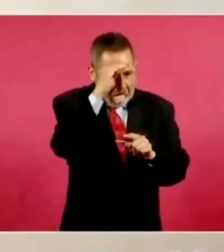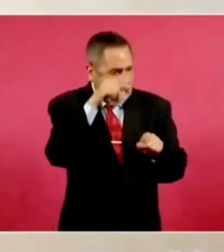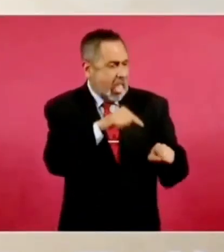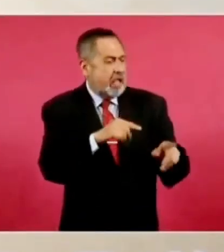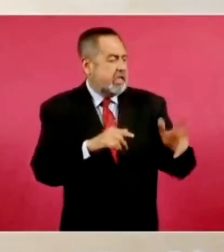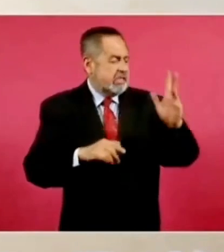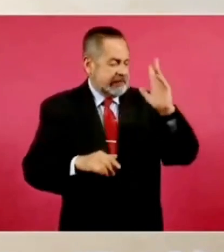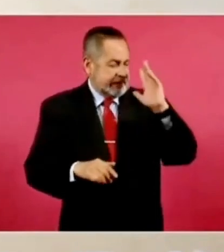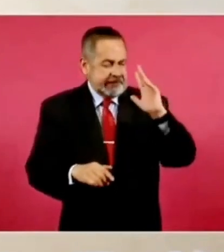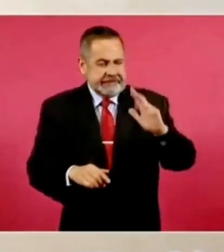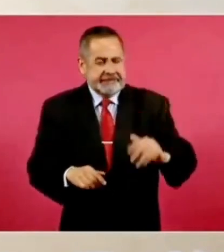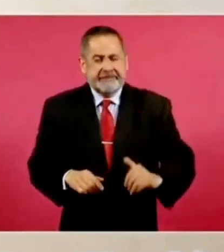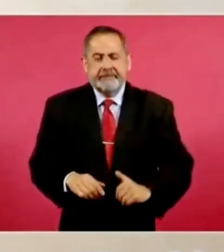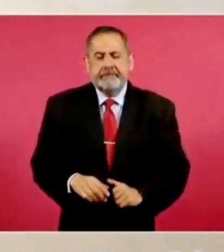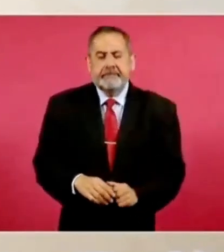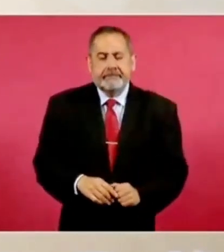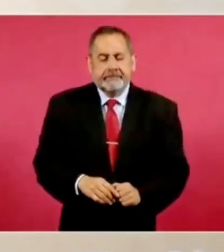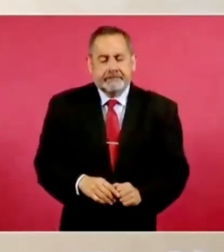Y las